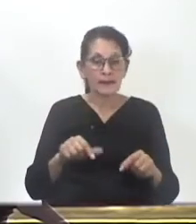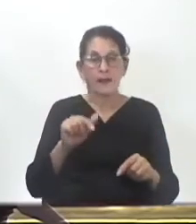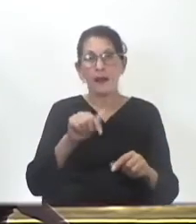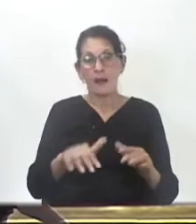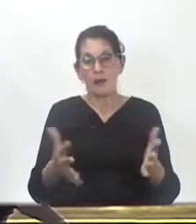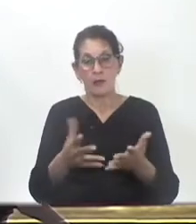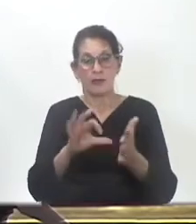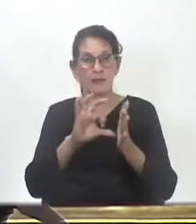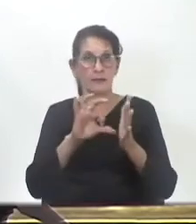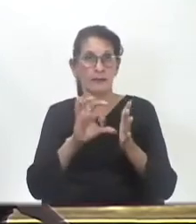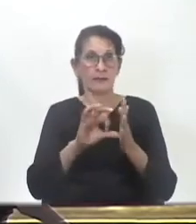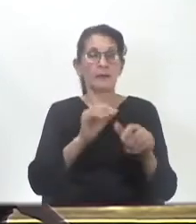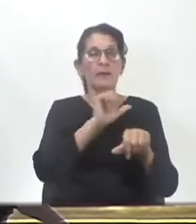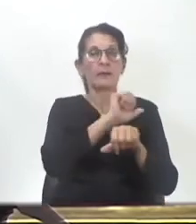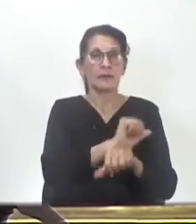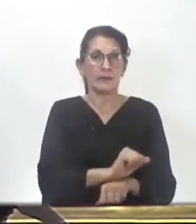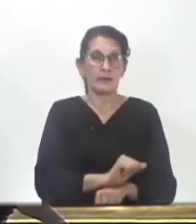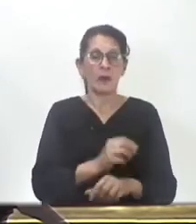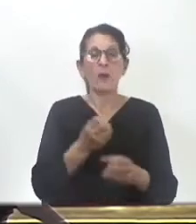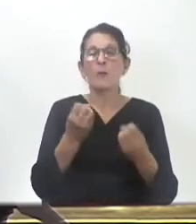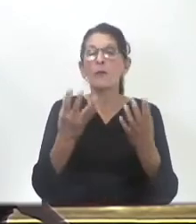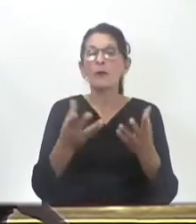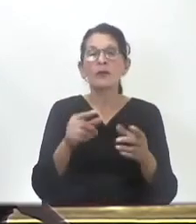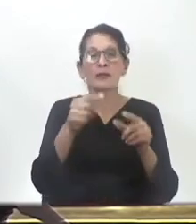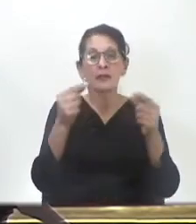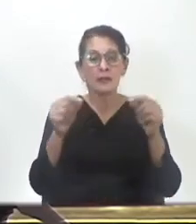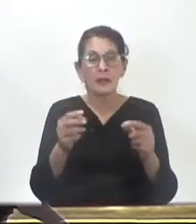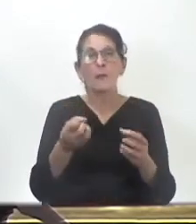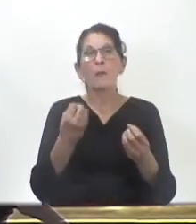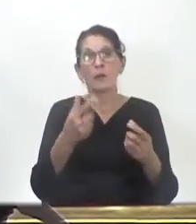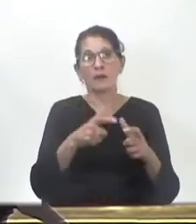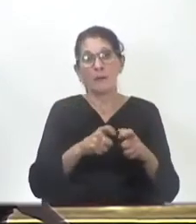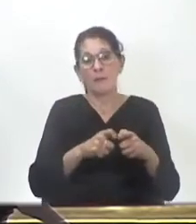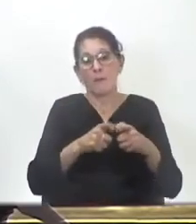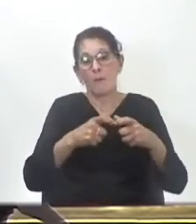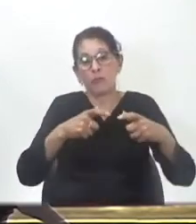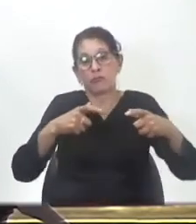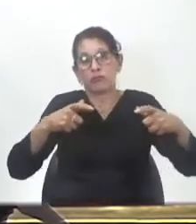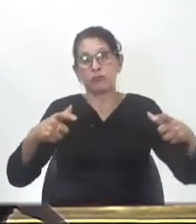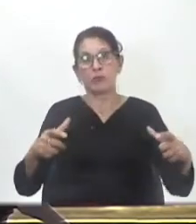sistema penitenciario. ¿Por qué es aberrante? Porque está colapsado desde hace